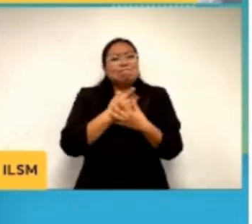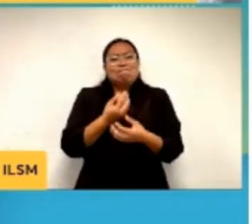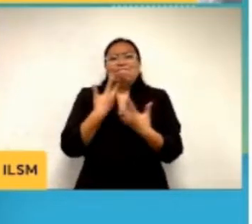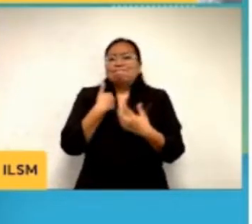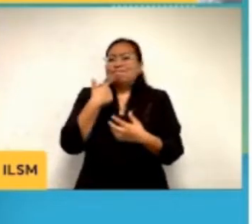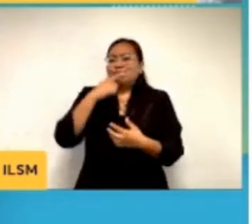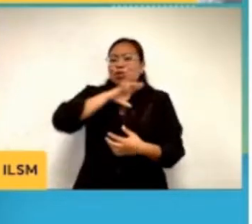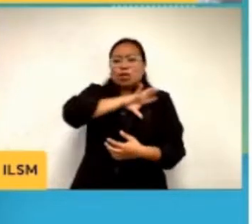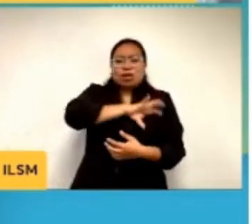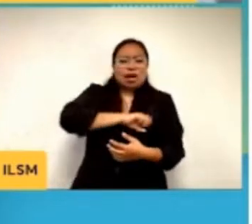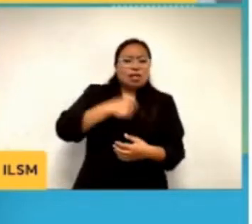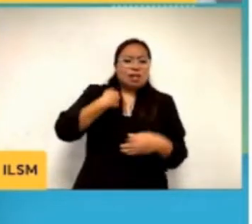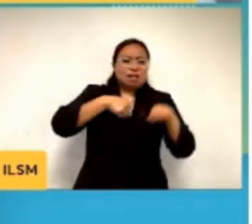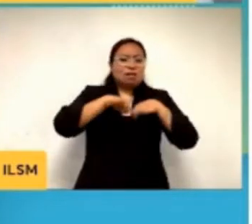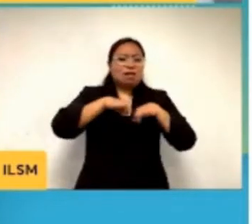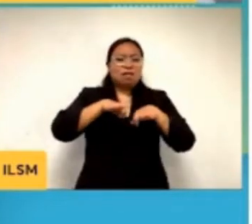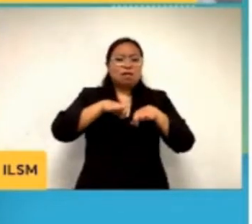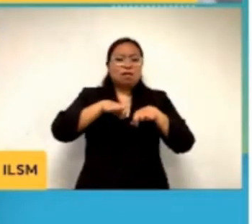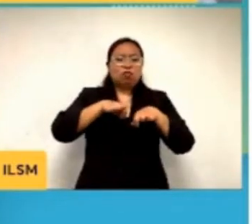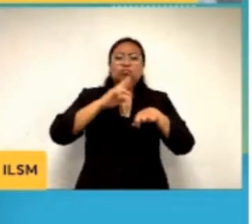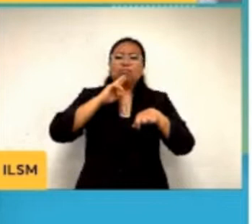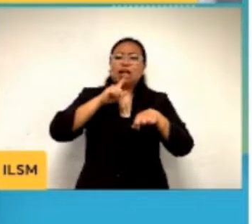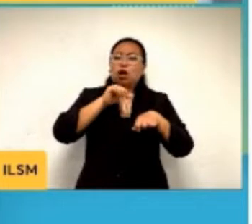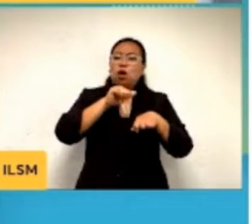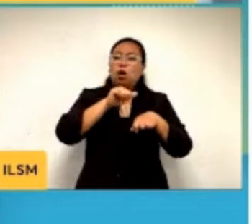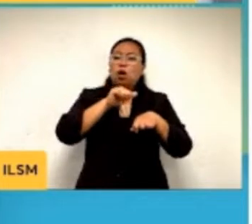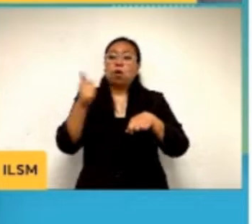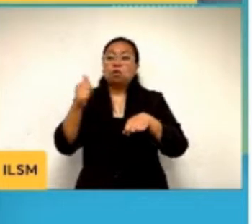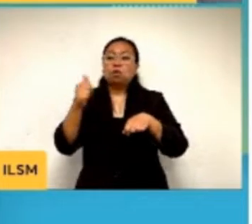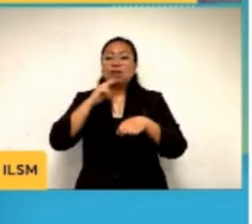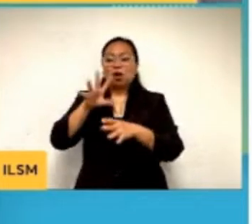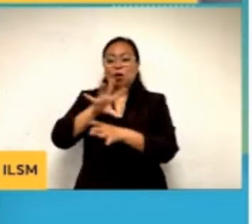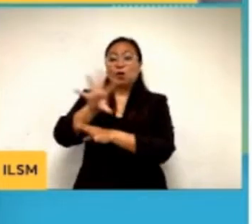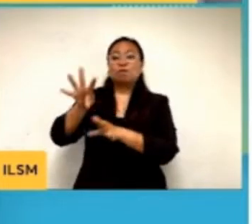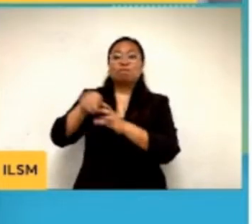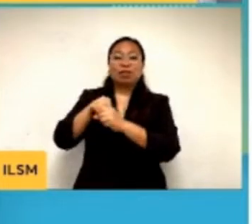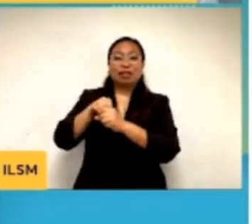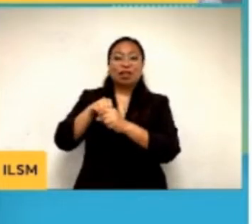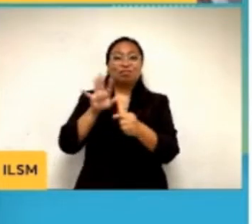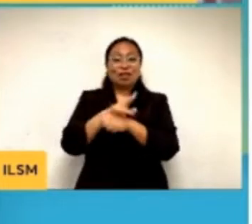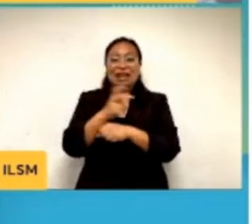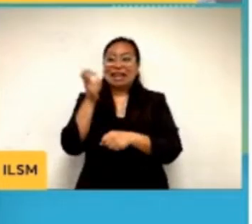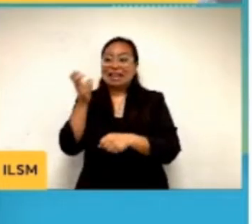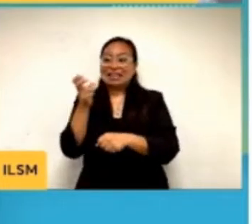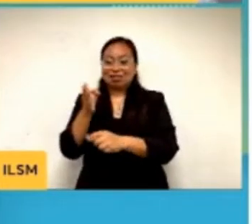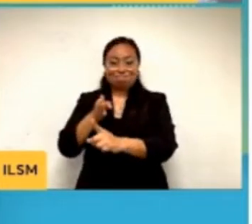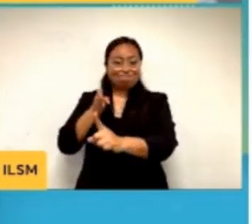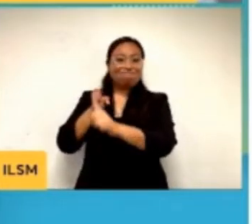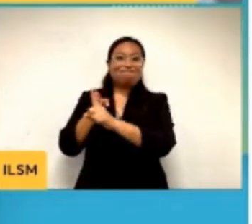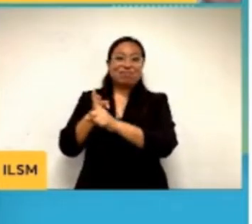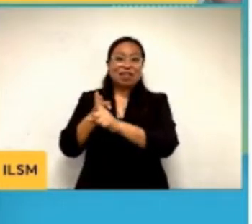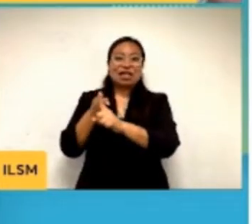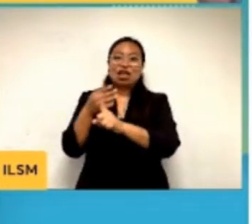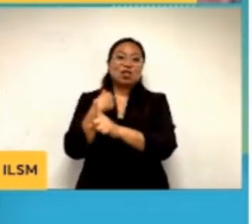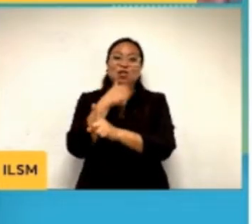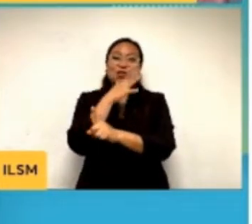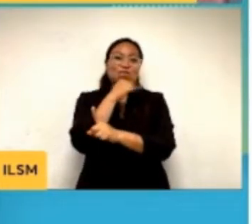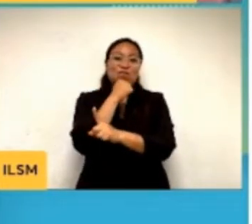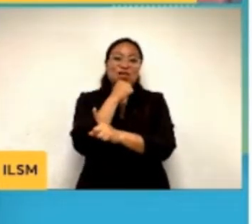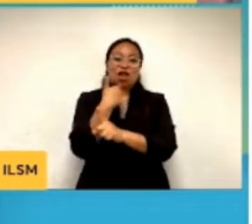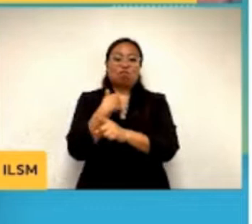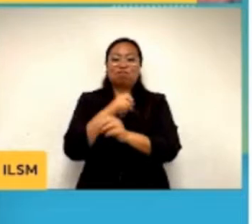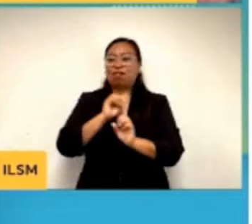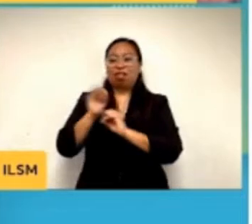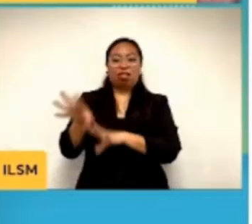tiempo completo en él, porque definitivamente sentía que algo me movía y no podía ignorarlo. Sé que tú